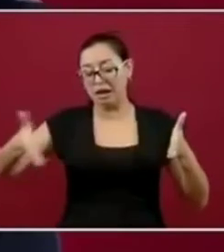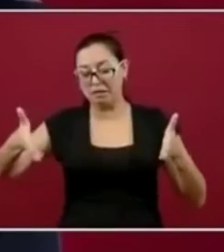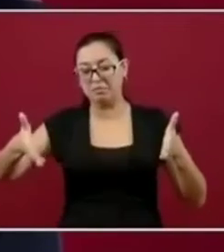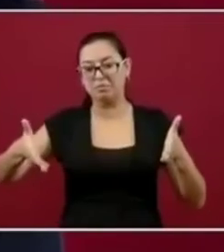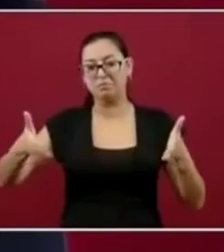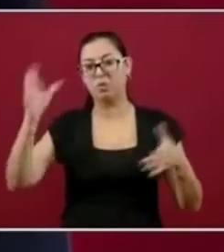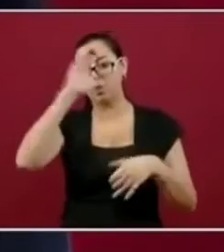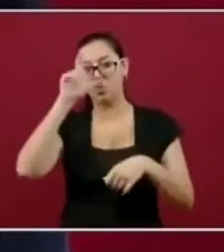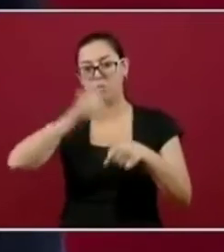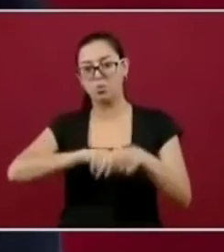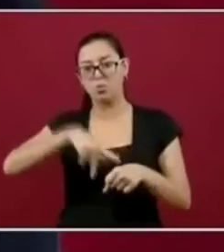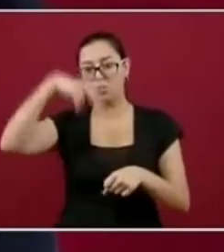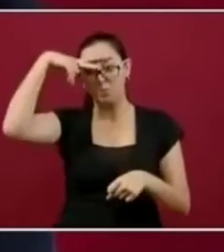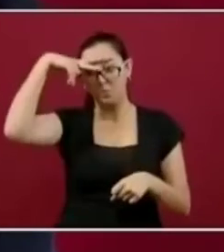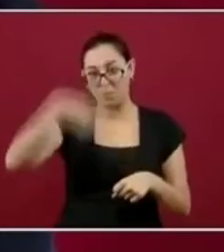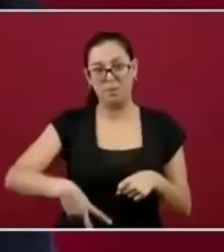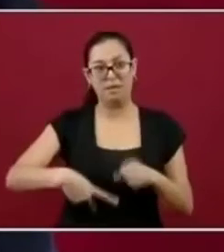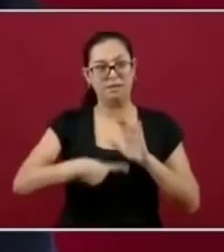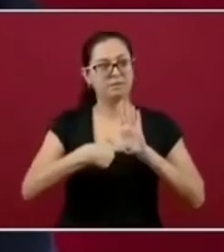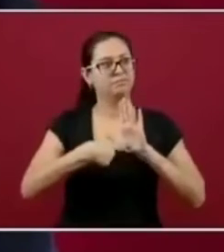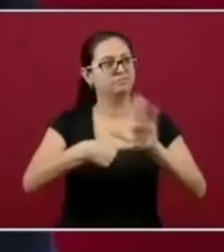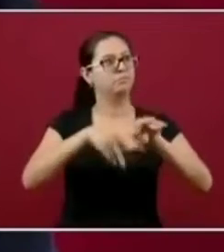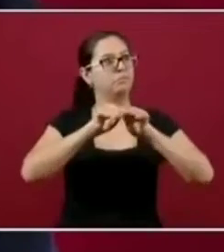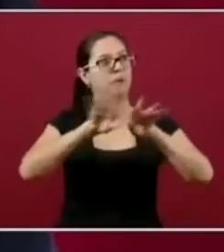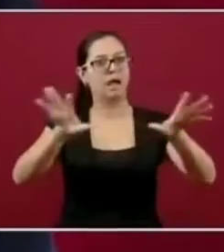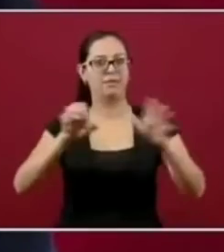capacidad mexicana. Pues ahí está la película Roma